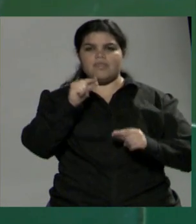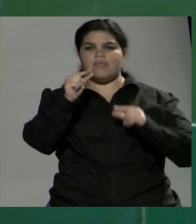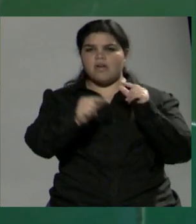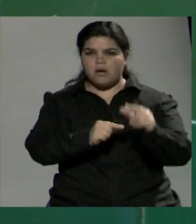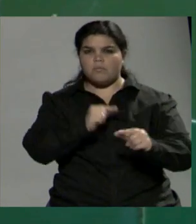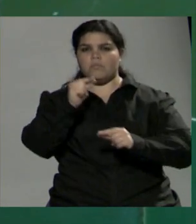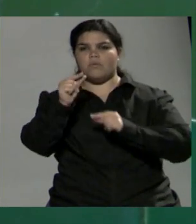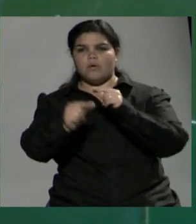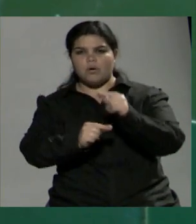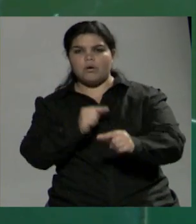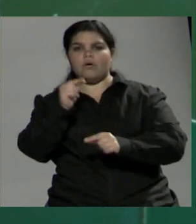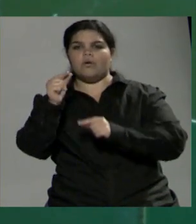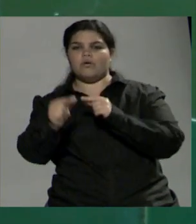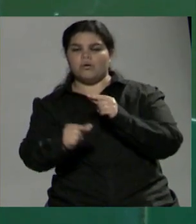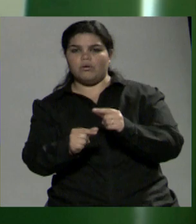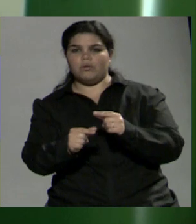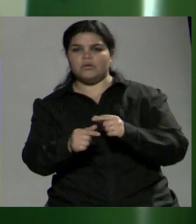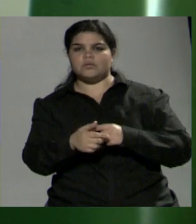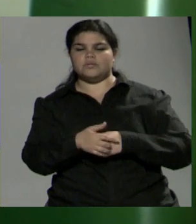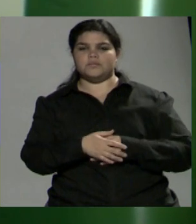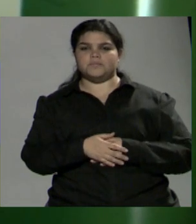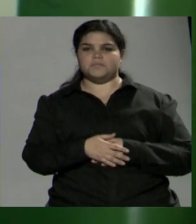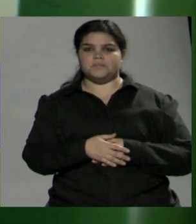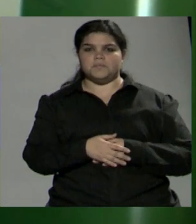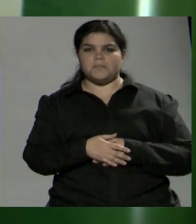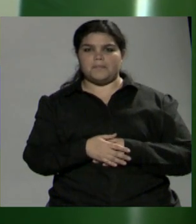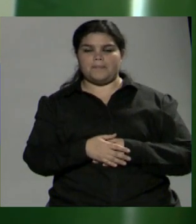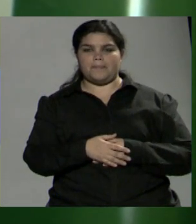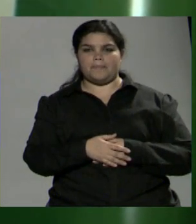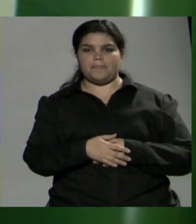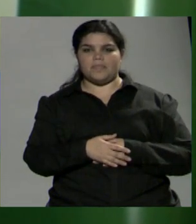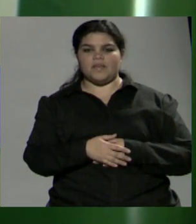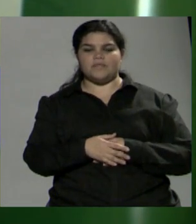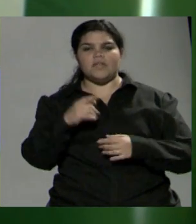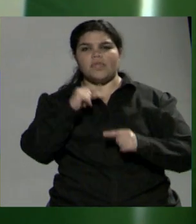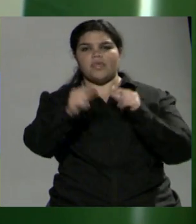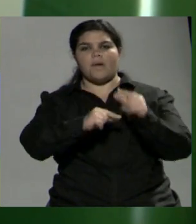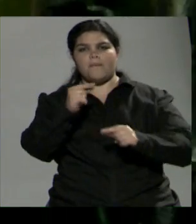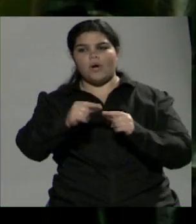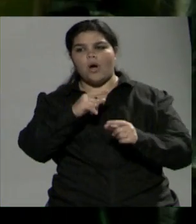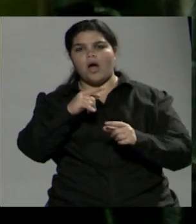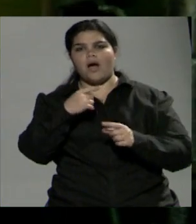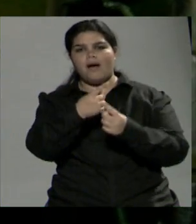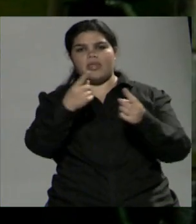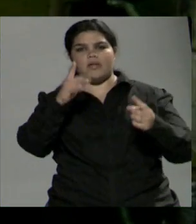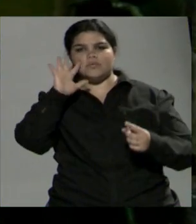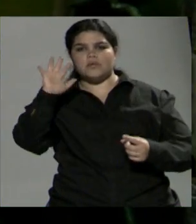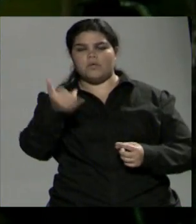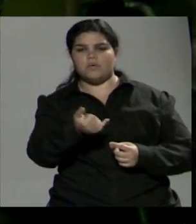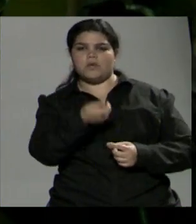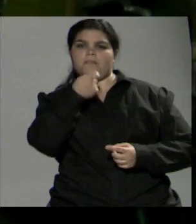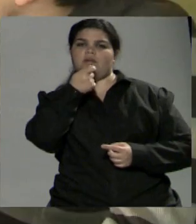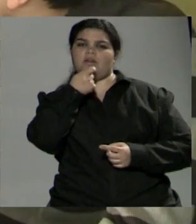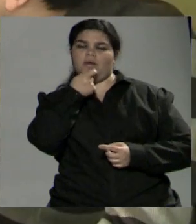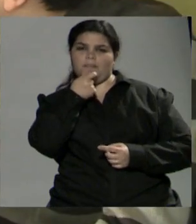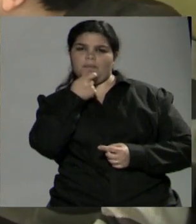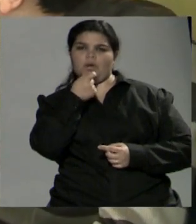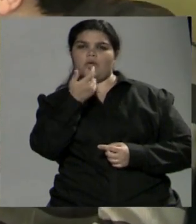el caso de Santa Cruz, que evidentemente ha habido allí una elección a favor